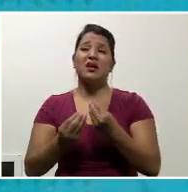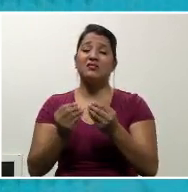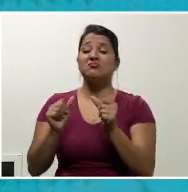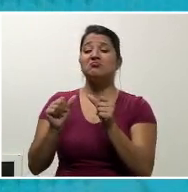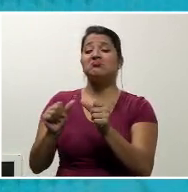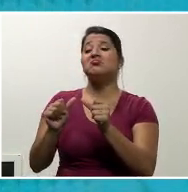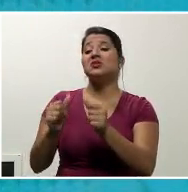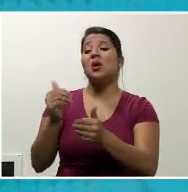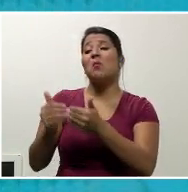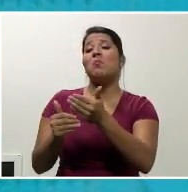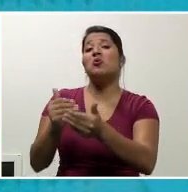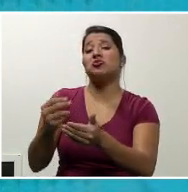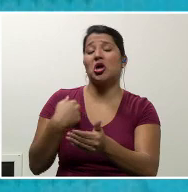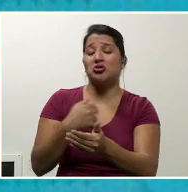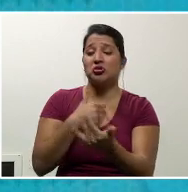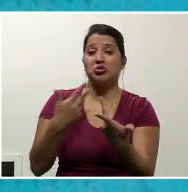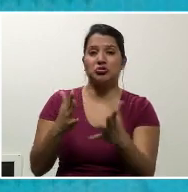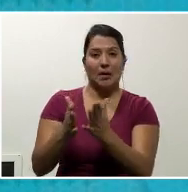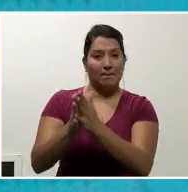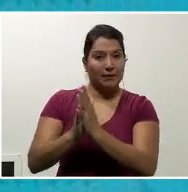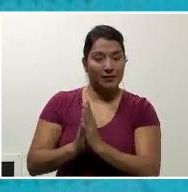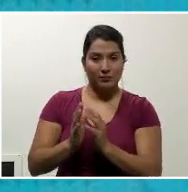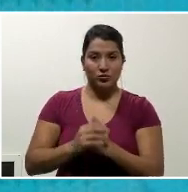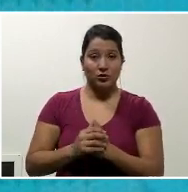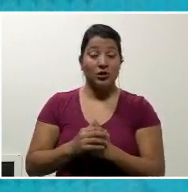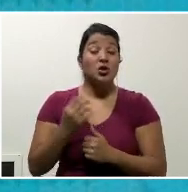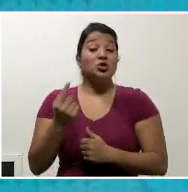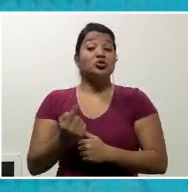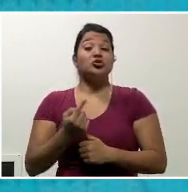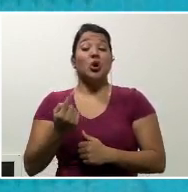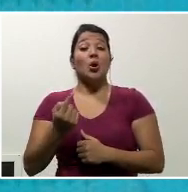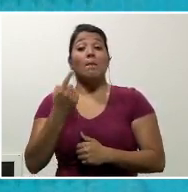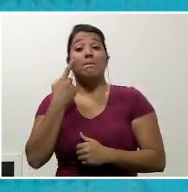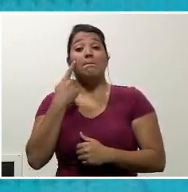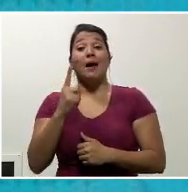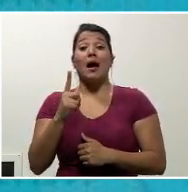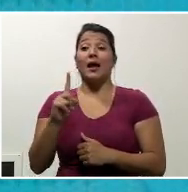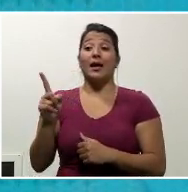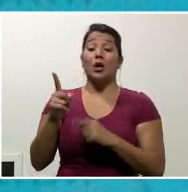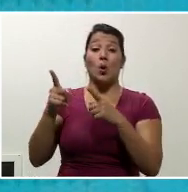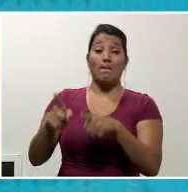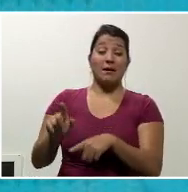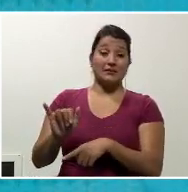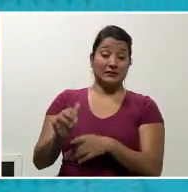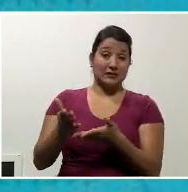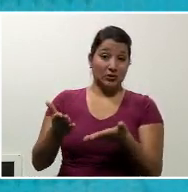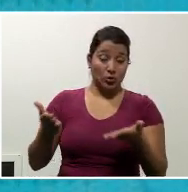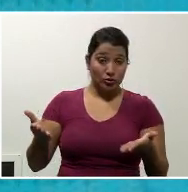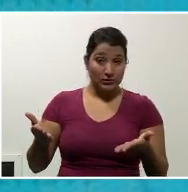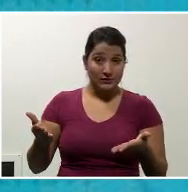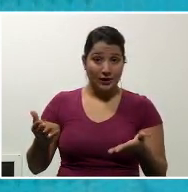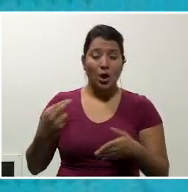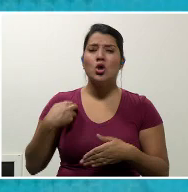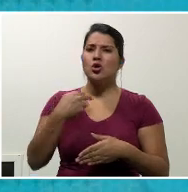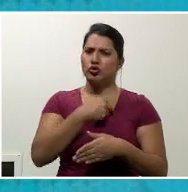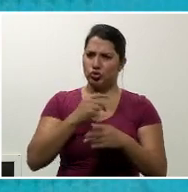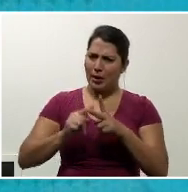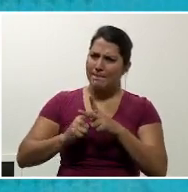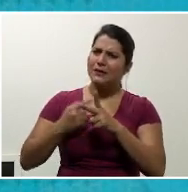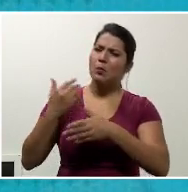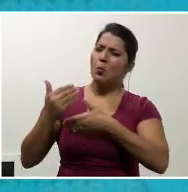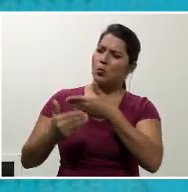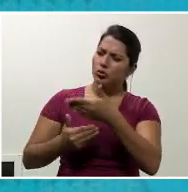veníamos nosotros solicitando. Todo con el fin de no causar ese tipo de cosas que venían pasando. Nosotros veníamos en un proceso de buena